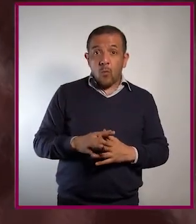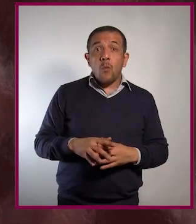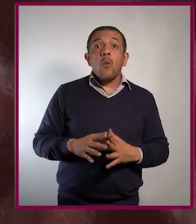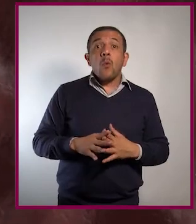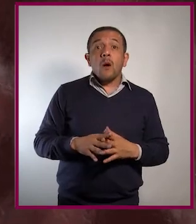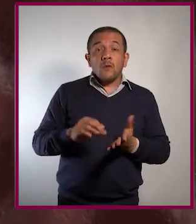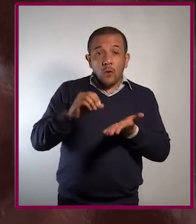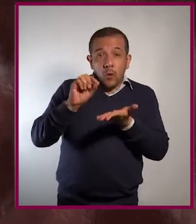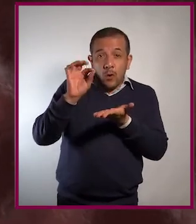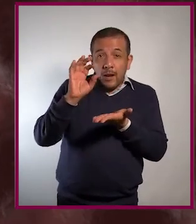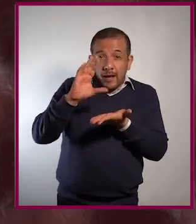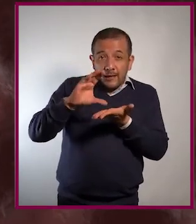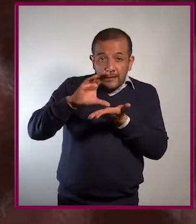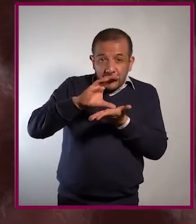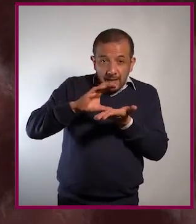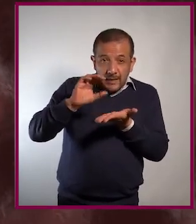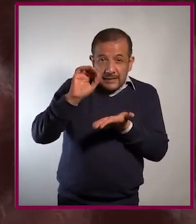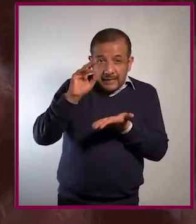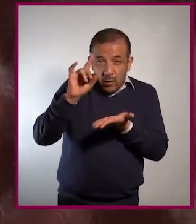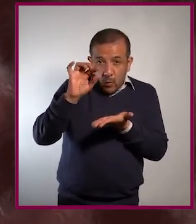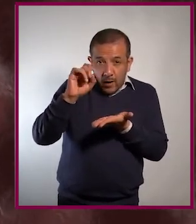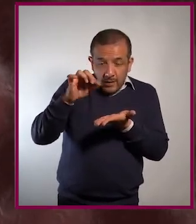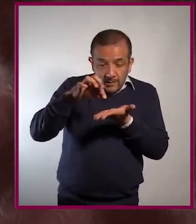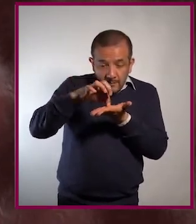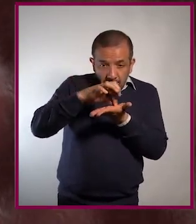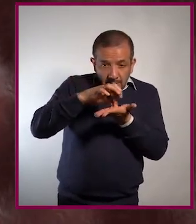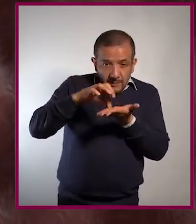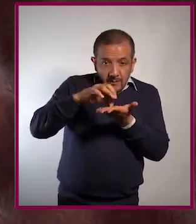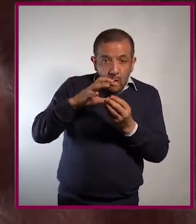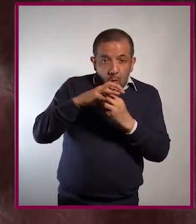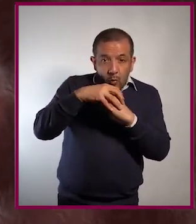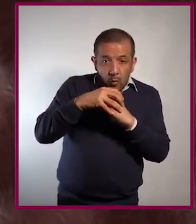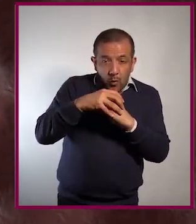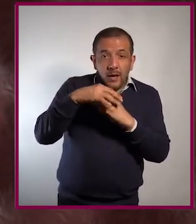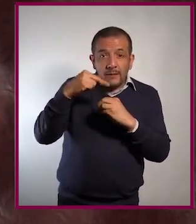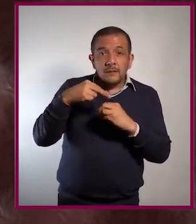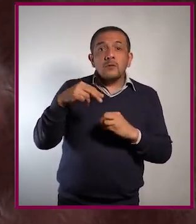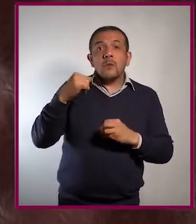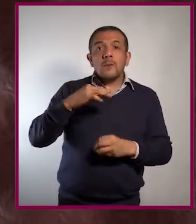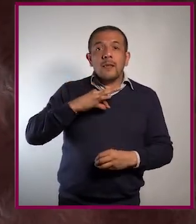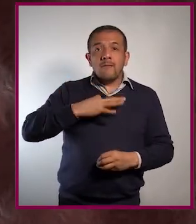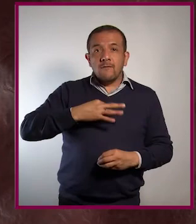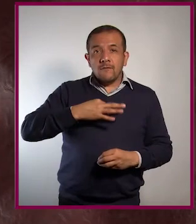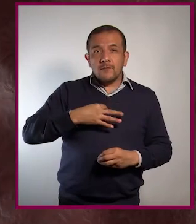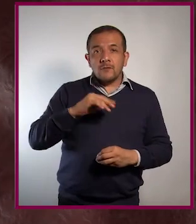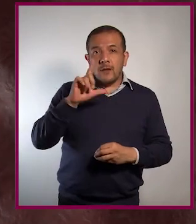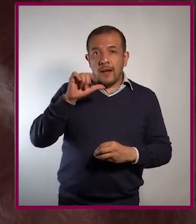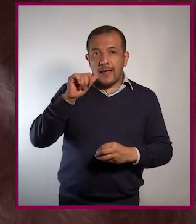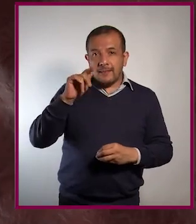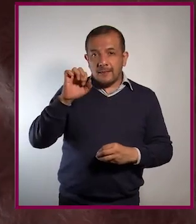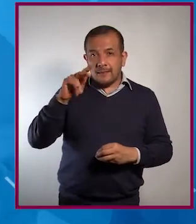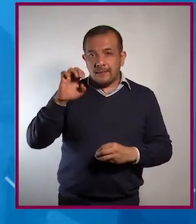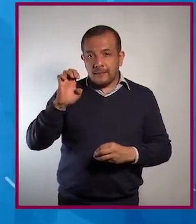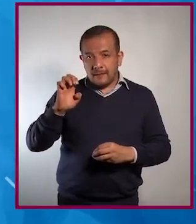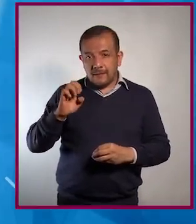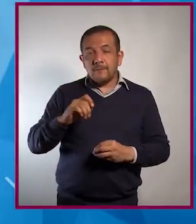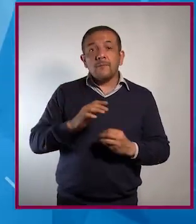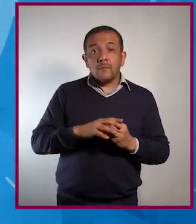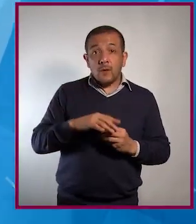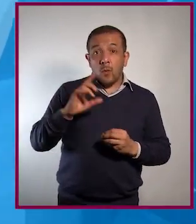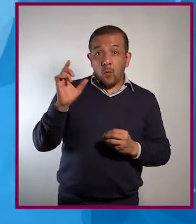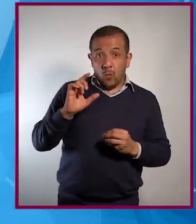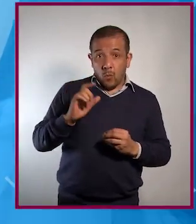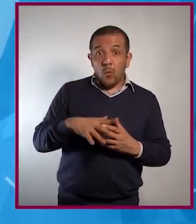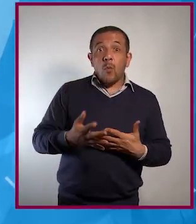el sistema inmunológico encapsula a la bacteria sin eliminarla, se le llama infección latente.